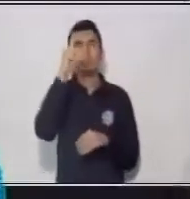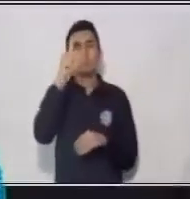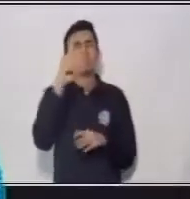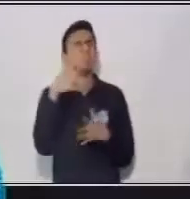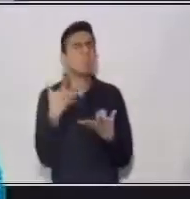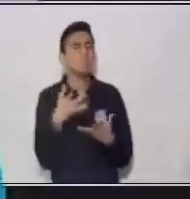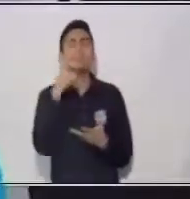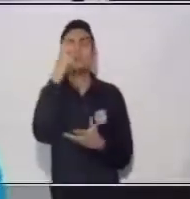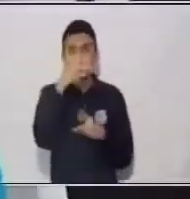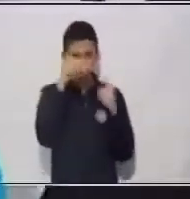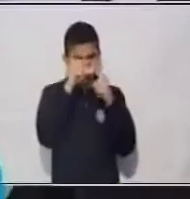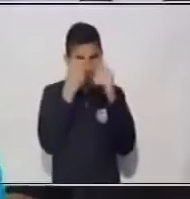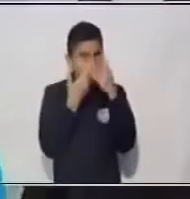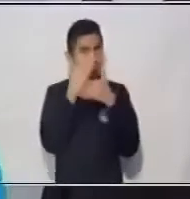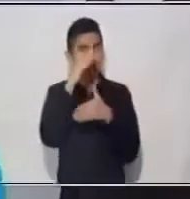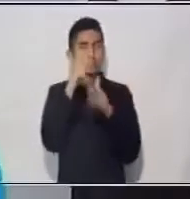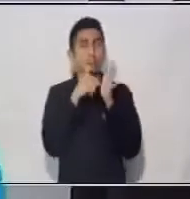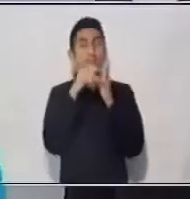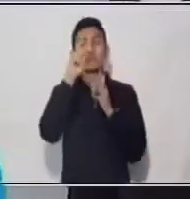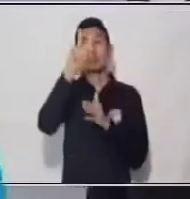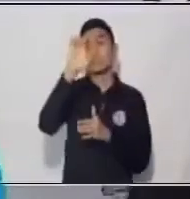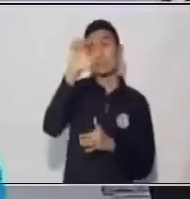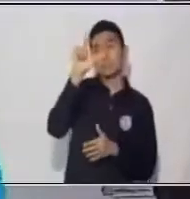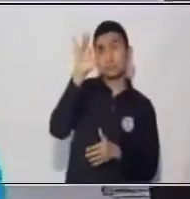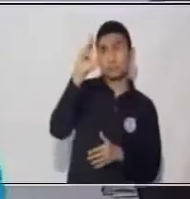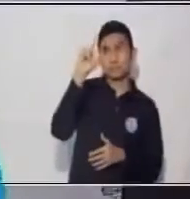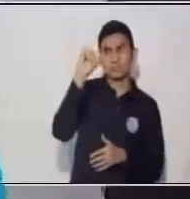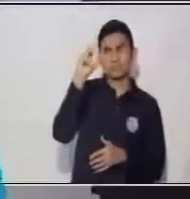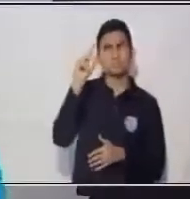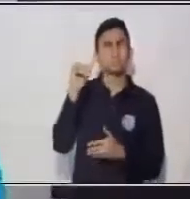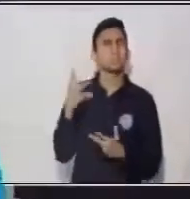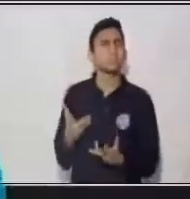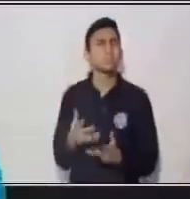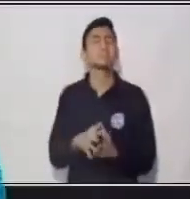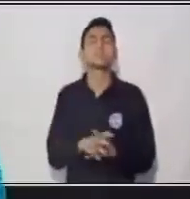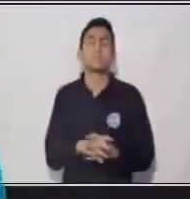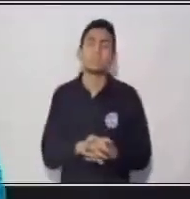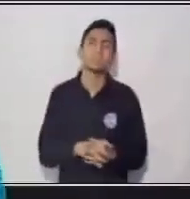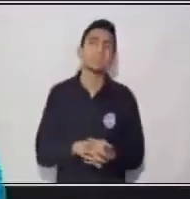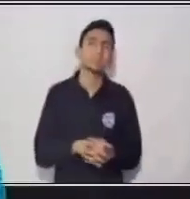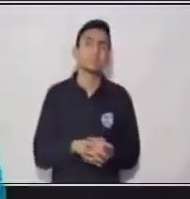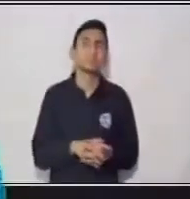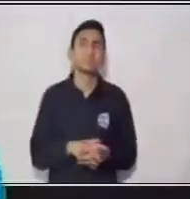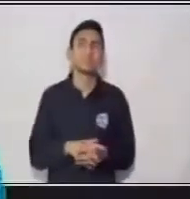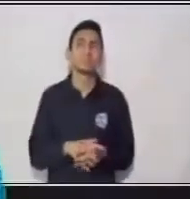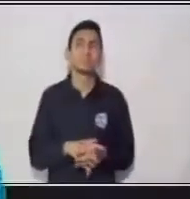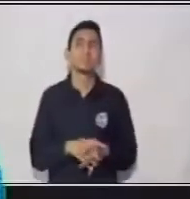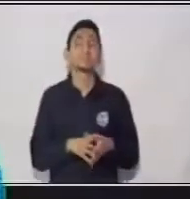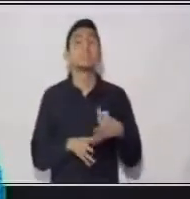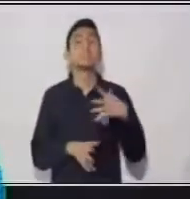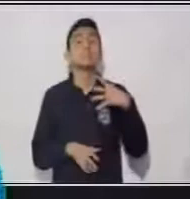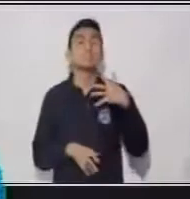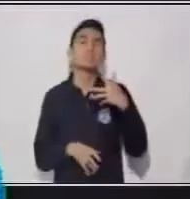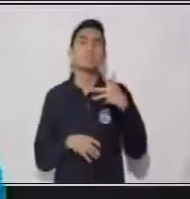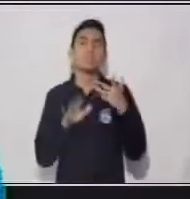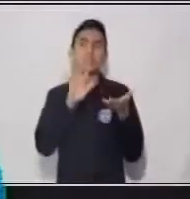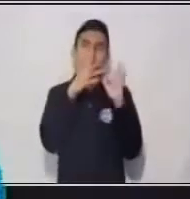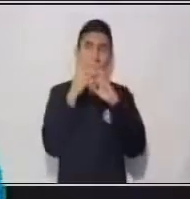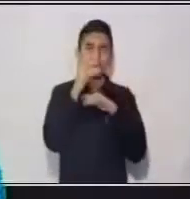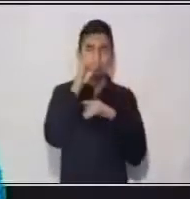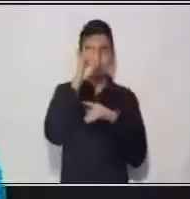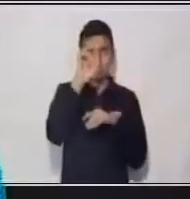la velocidad. La velocidad como tal es proporcional